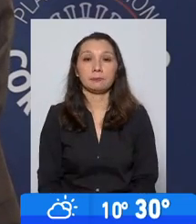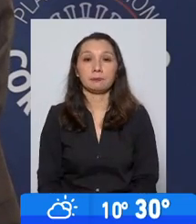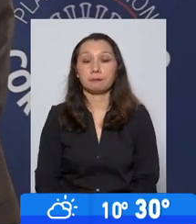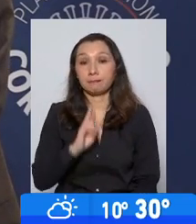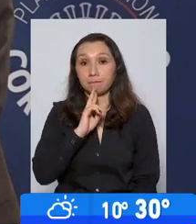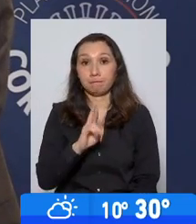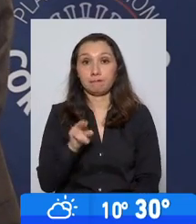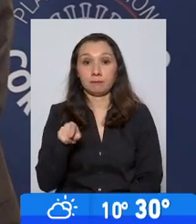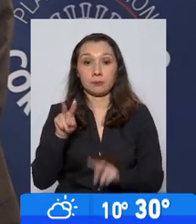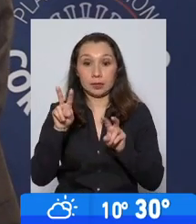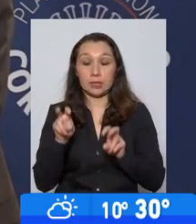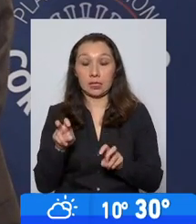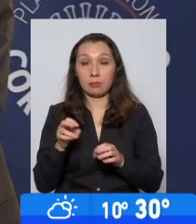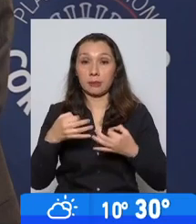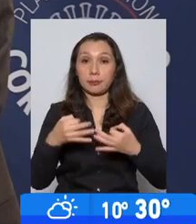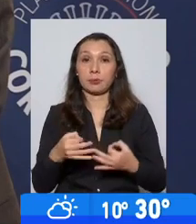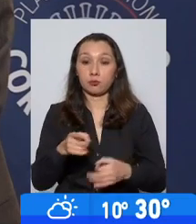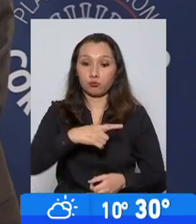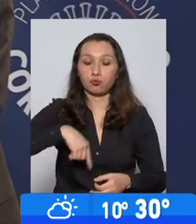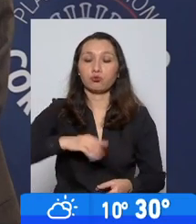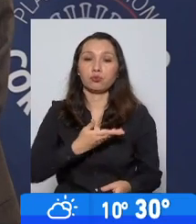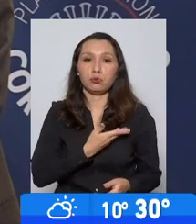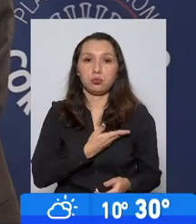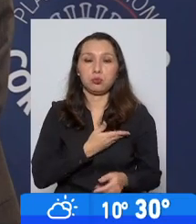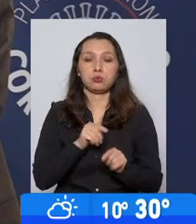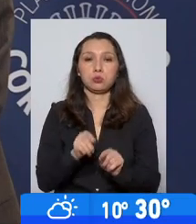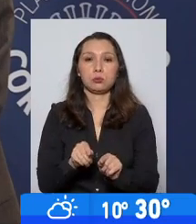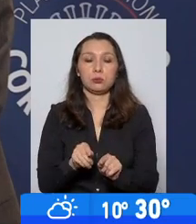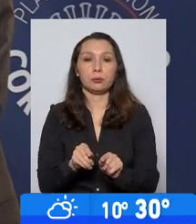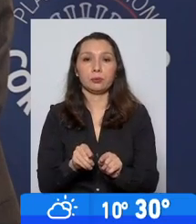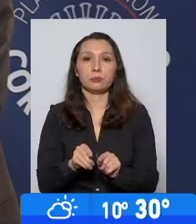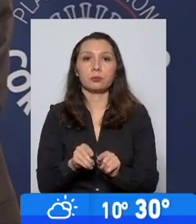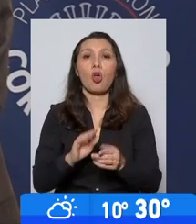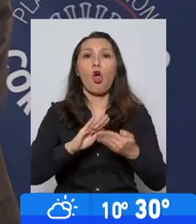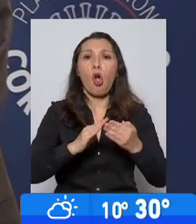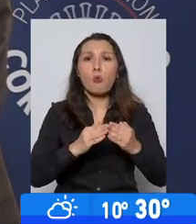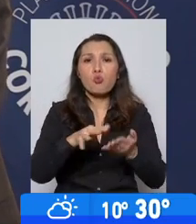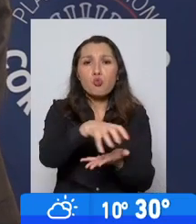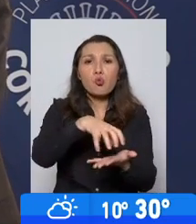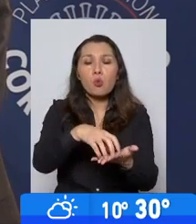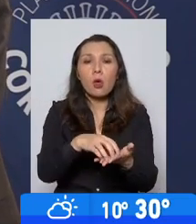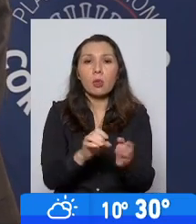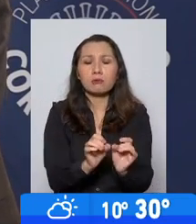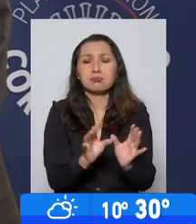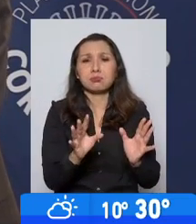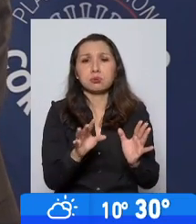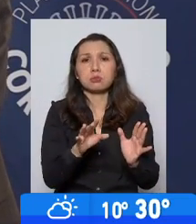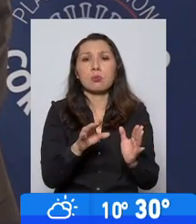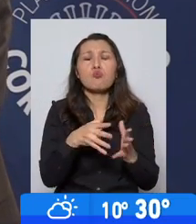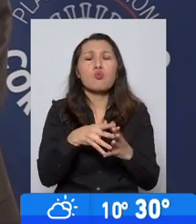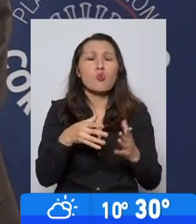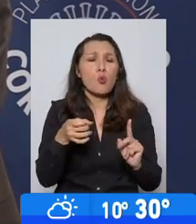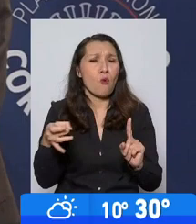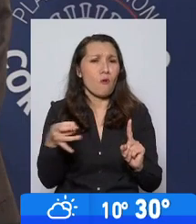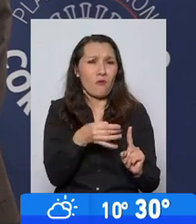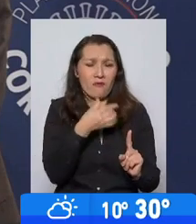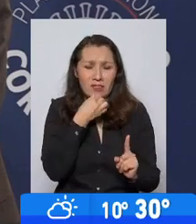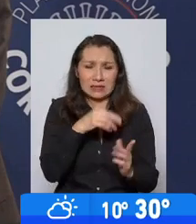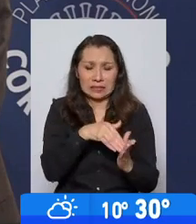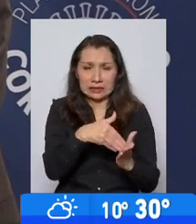Respecto a ese punto, efectivamente nosotros tenemos comunidades extraordinariamente